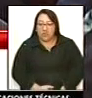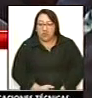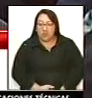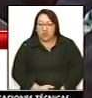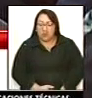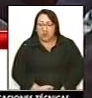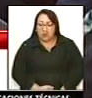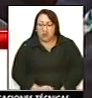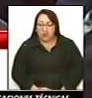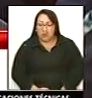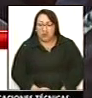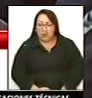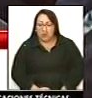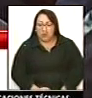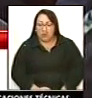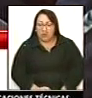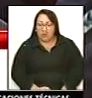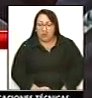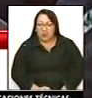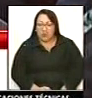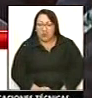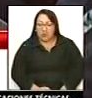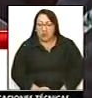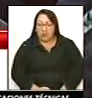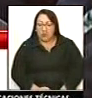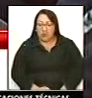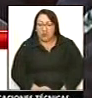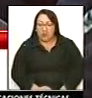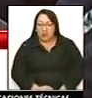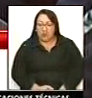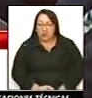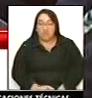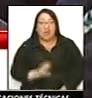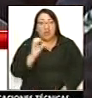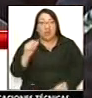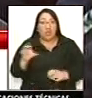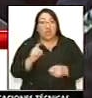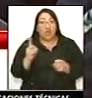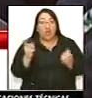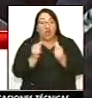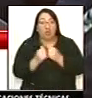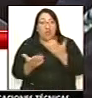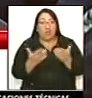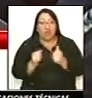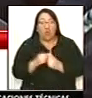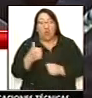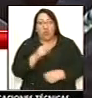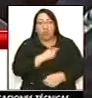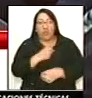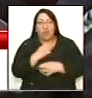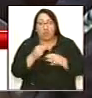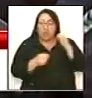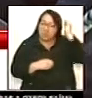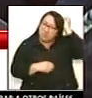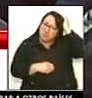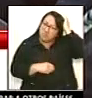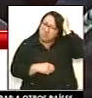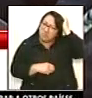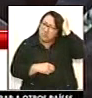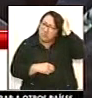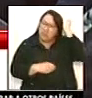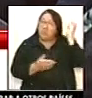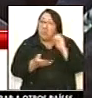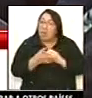Ministerio Público. Así que yo creo que hacer comparaciones con otros poderes públicos, especialmente con el Poder